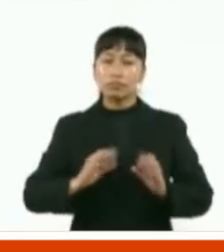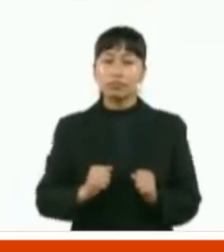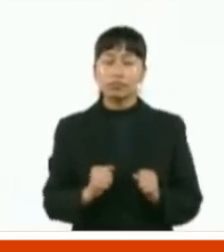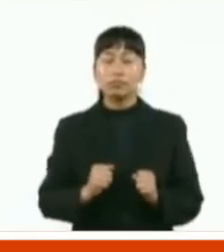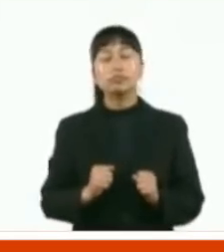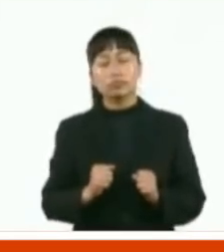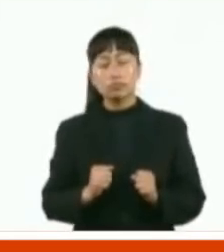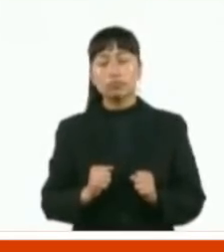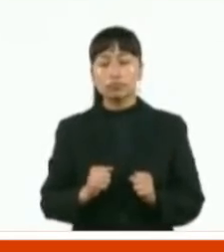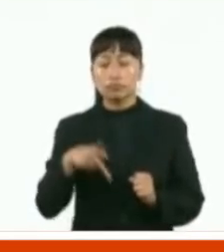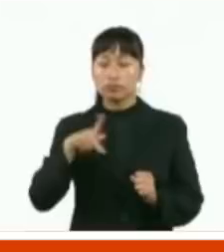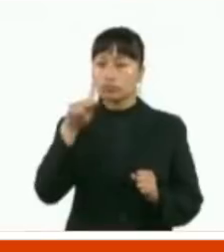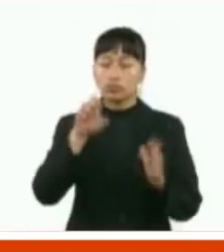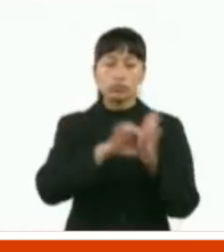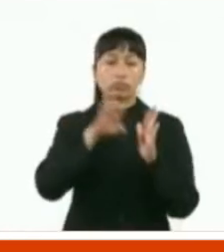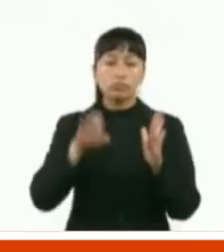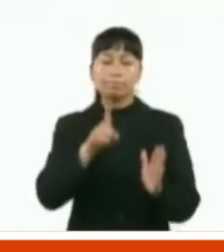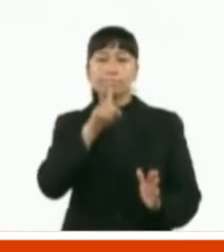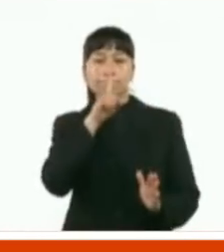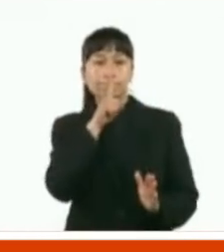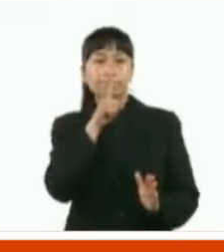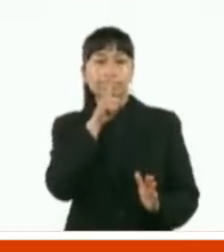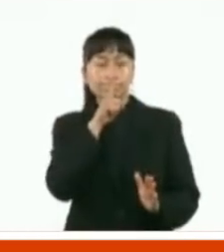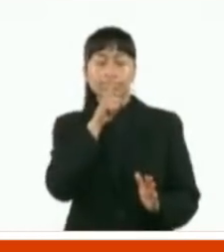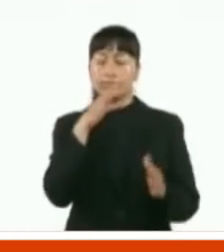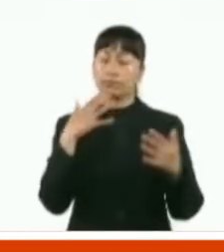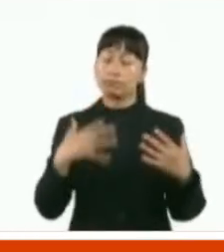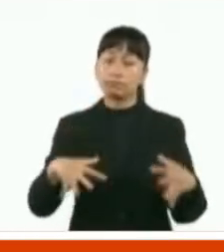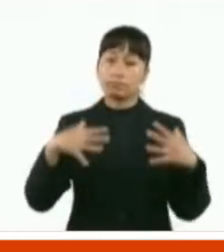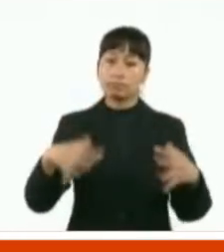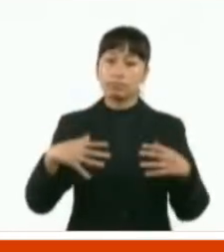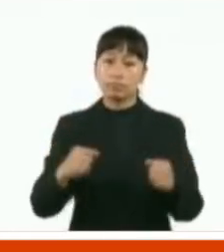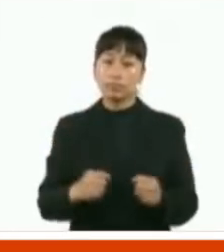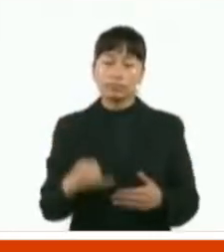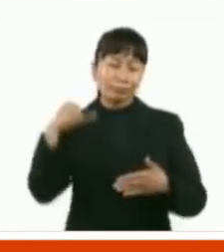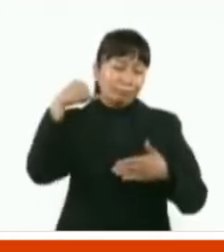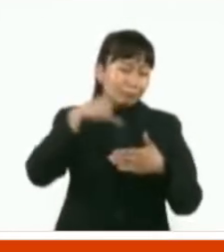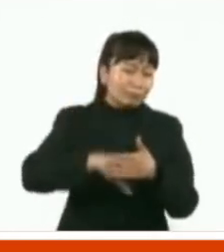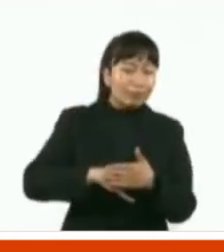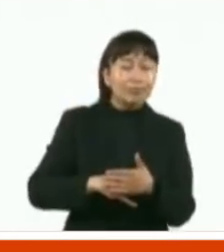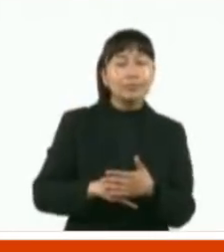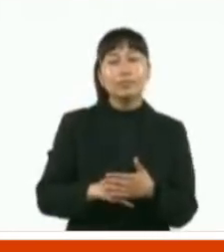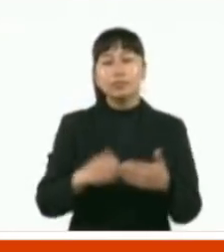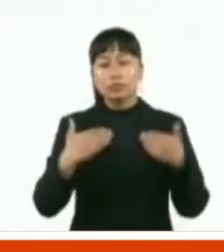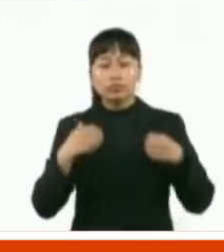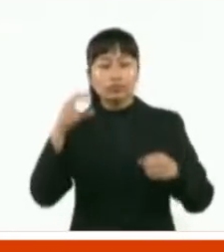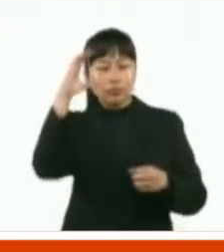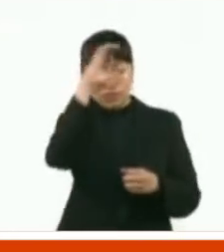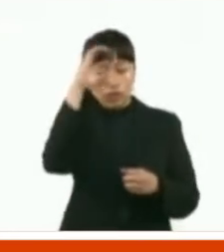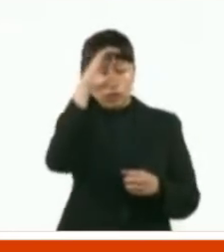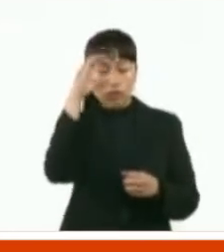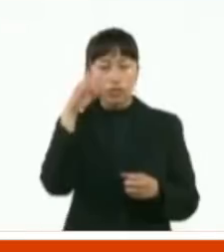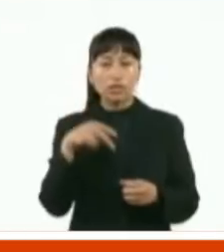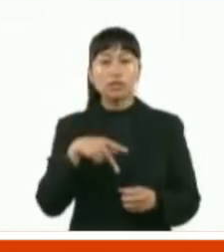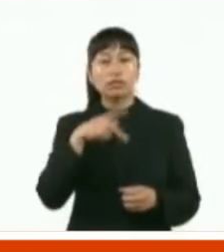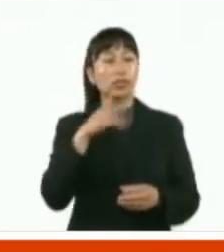gustaba, pero su ejemplo de silencio y de profunda convicción para con el movimiento democrático que encabezó